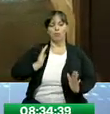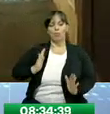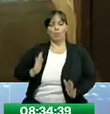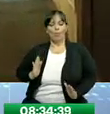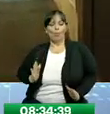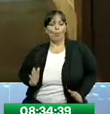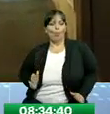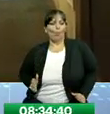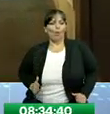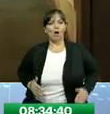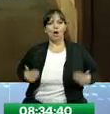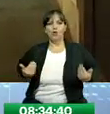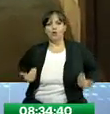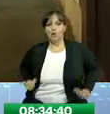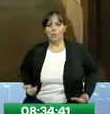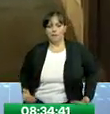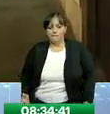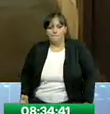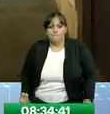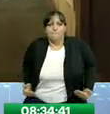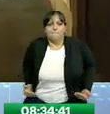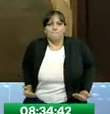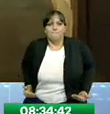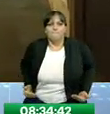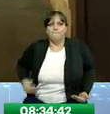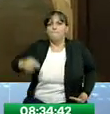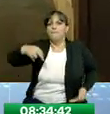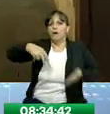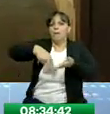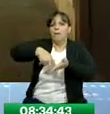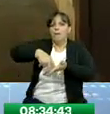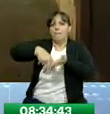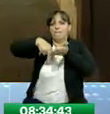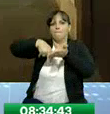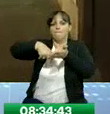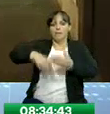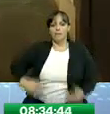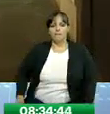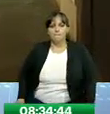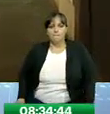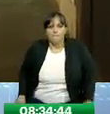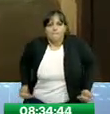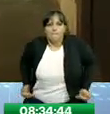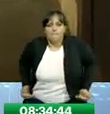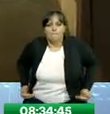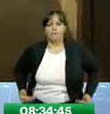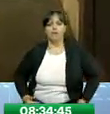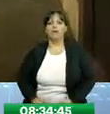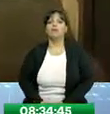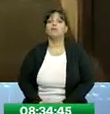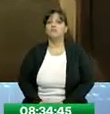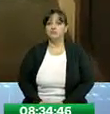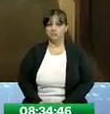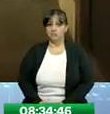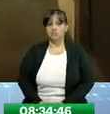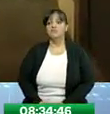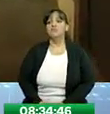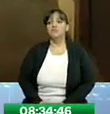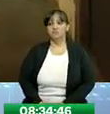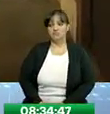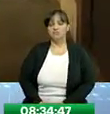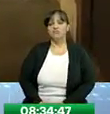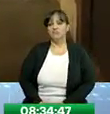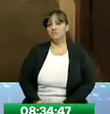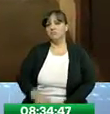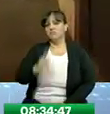a consumir a las ciertas extranjeras que desean ser compañeros o gavilanes correcto señor gavilanes ya tienen la policía pierna